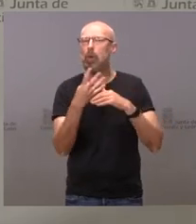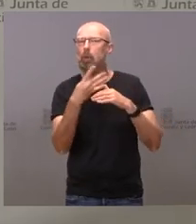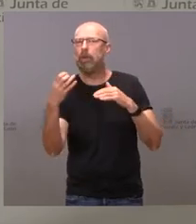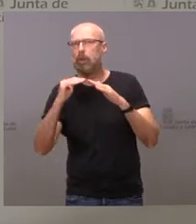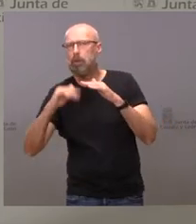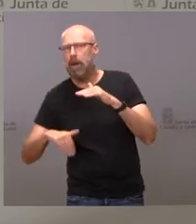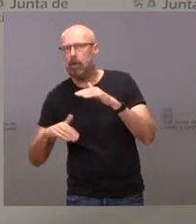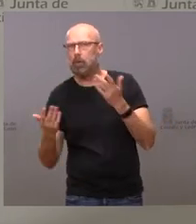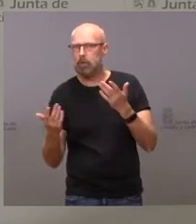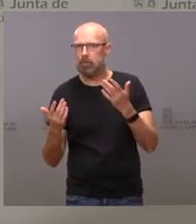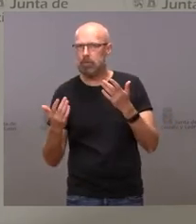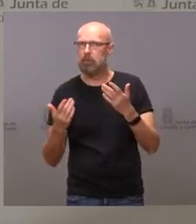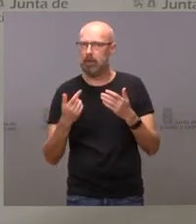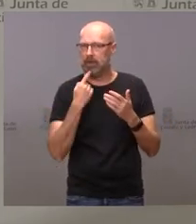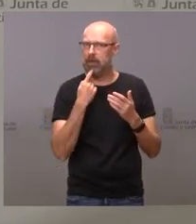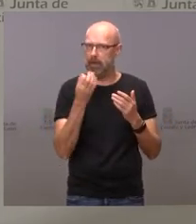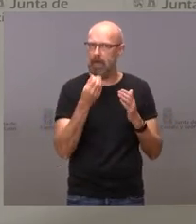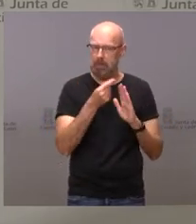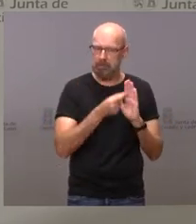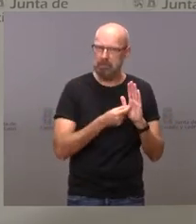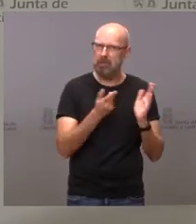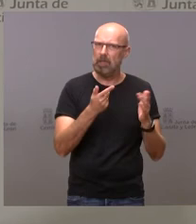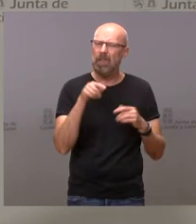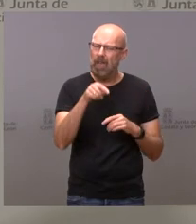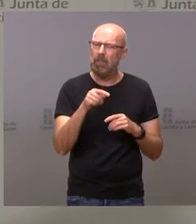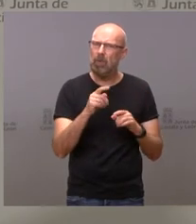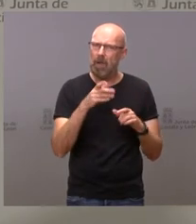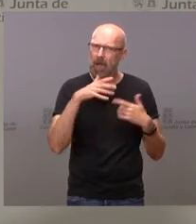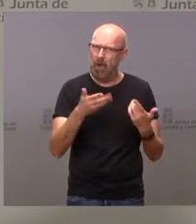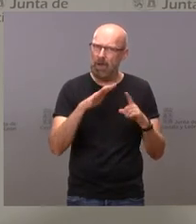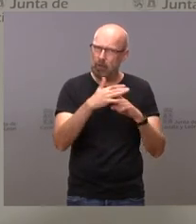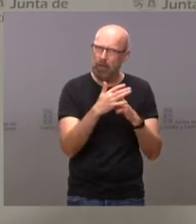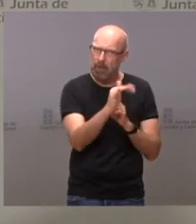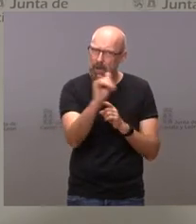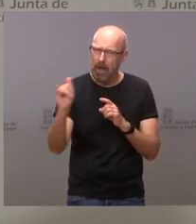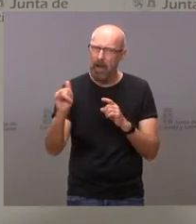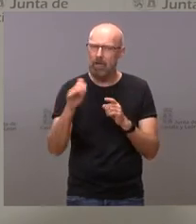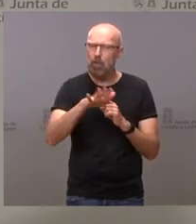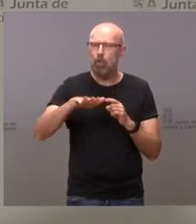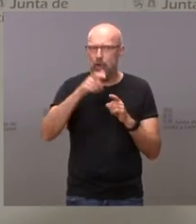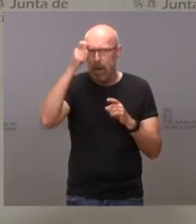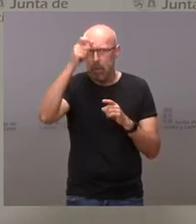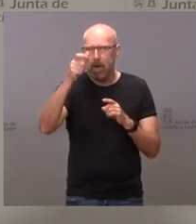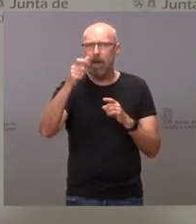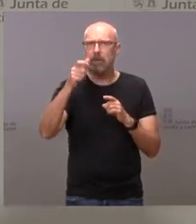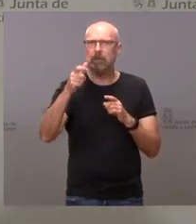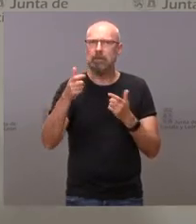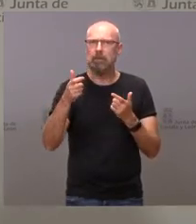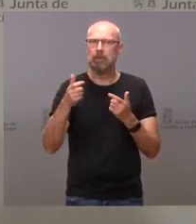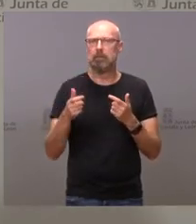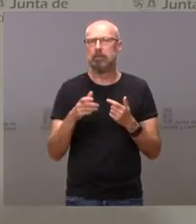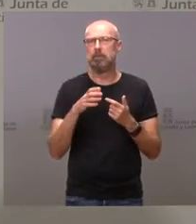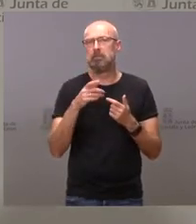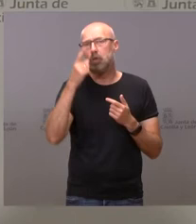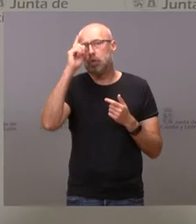mismo eso afectaría a muchos médicos de los que tenemos en el mundo rural, porque es verdad que muchas veces nos han dicho el número de tarjetas más o menos que pueden